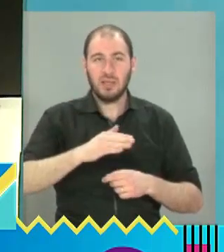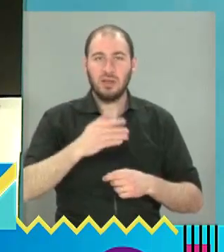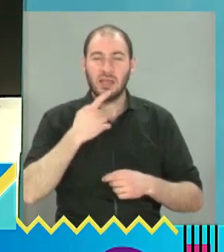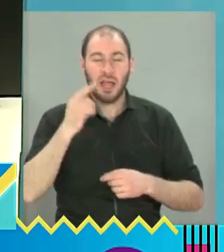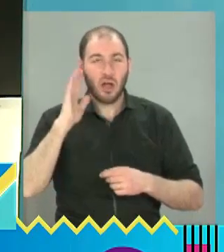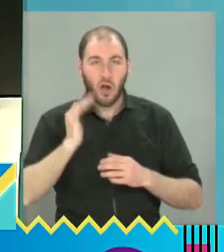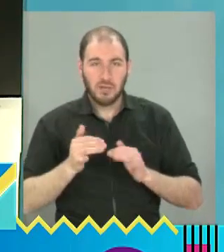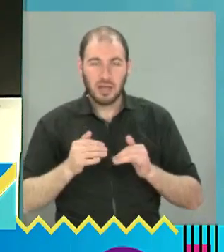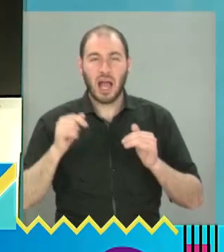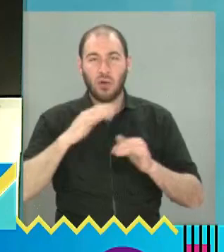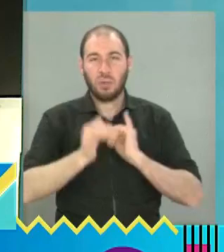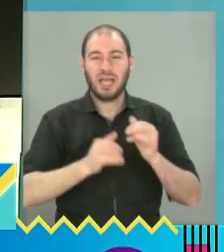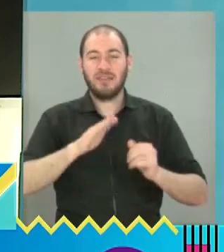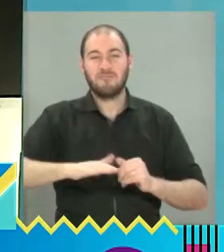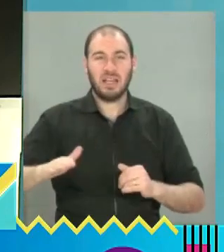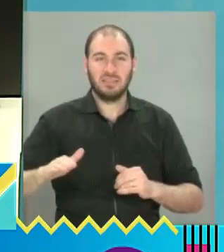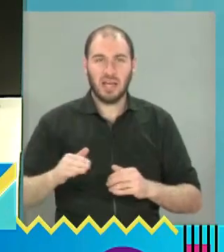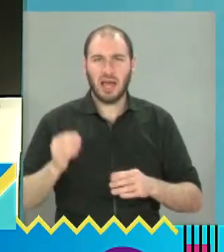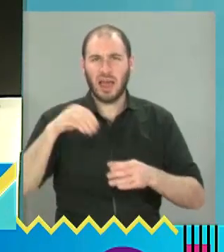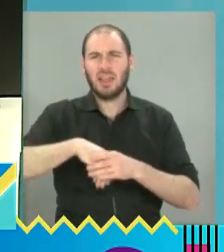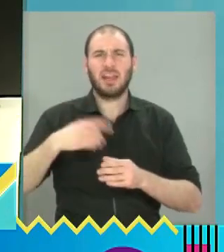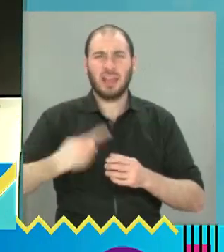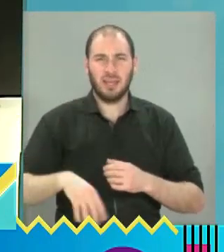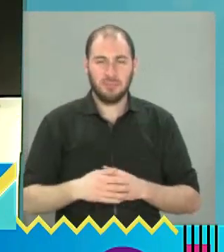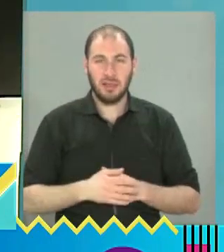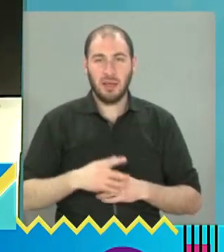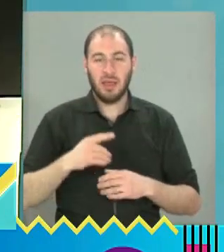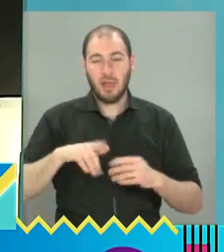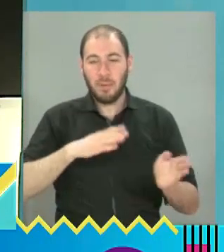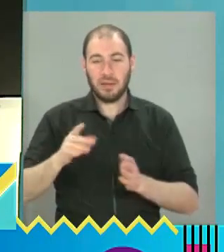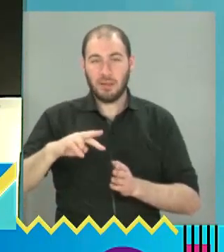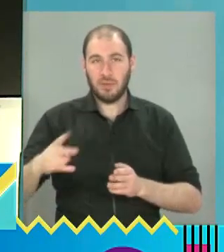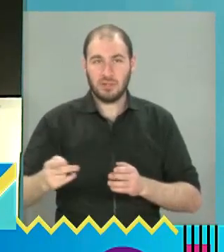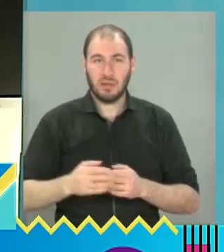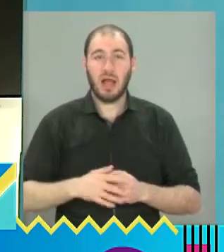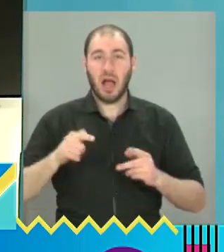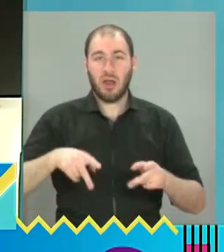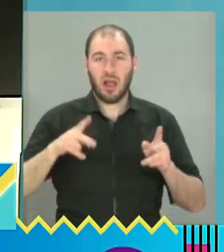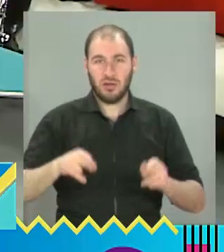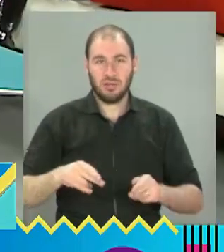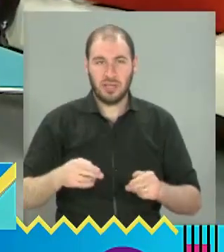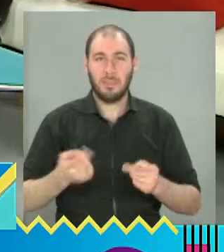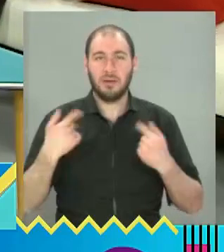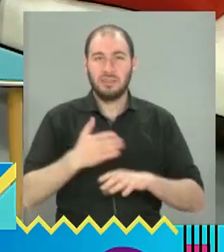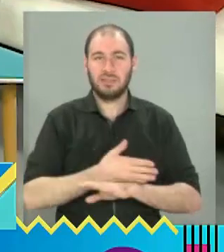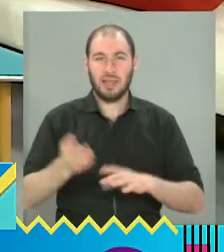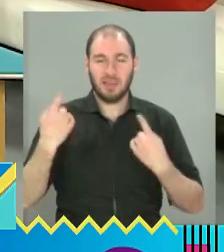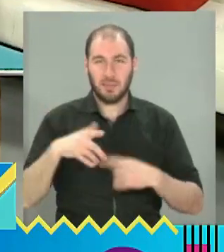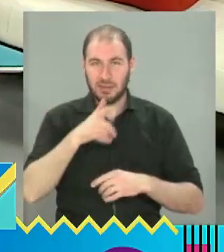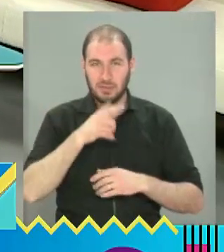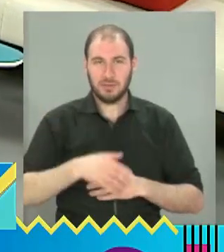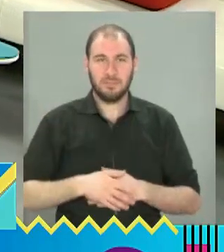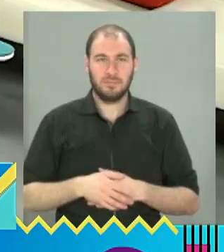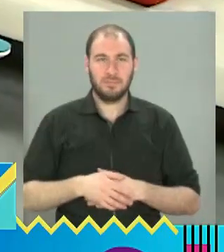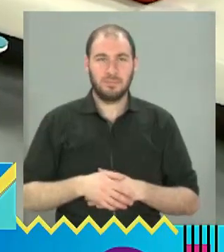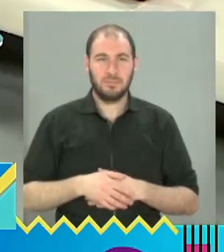niña y adolescente, empezar a hablar de infancias. ¿Qué contempla eso? Bueno, eso lo vamos a dejar para el próximo bloque, nos vamos a ir a un corte, pero vamos a continuar enseguida con más distintos